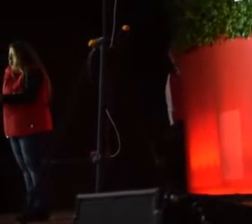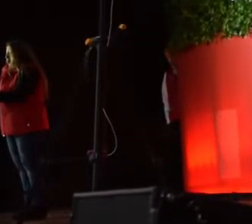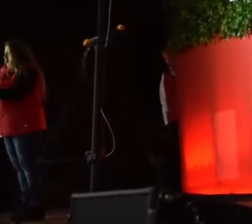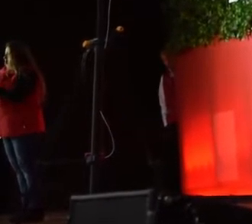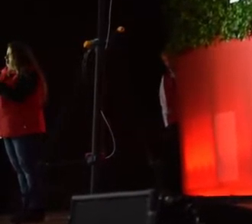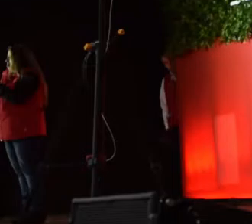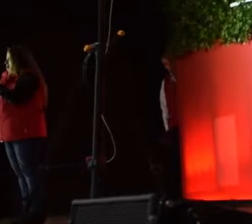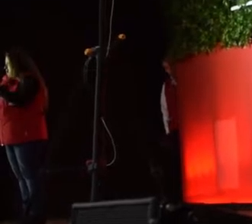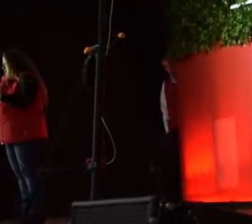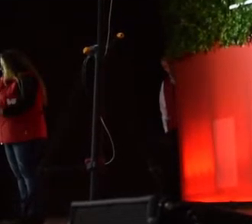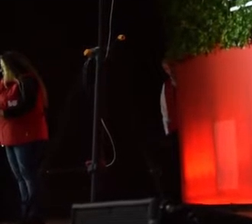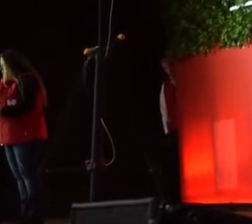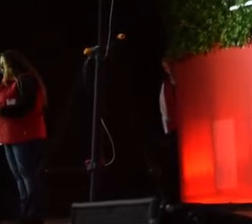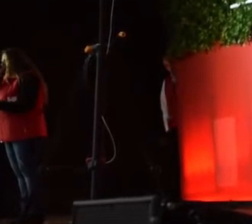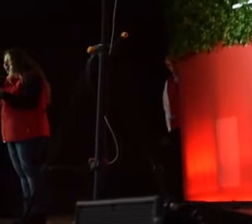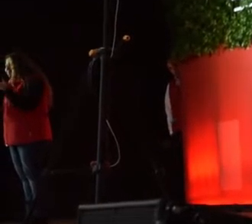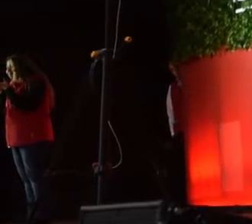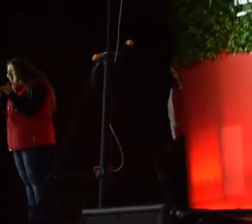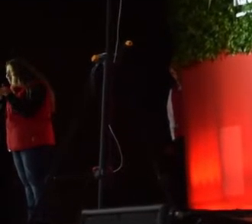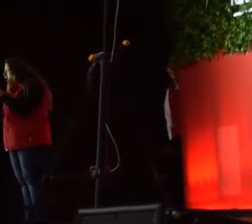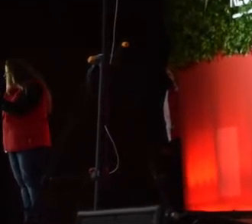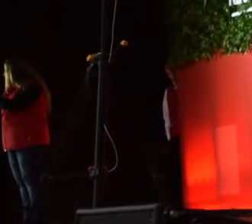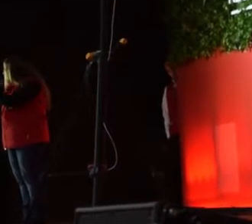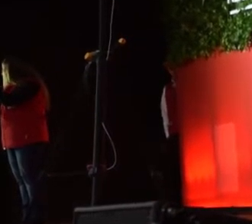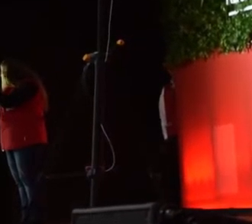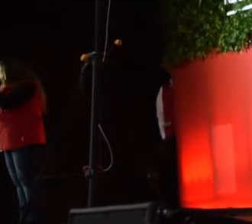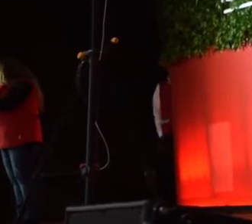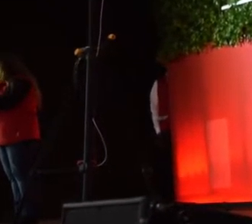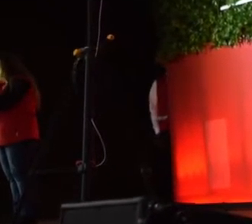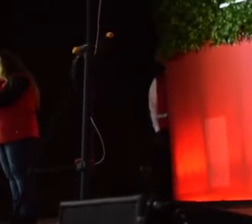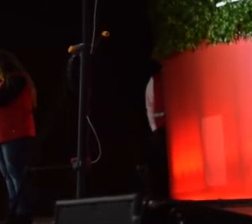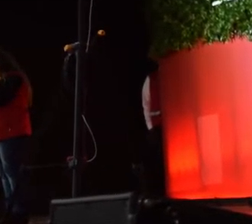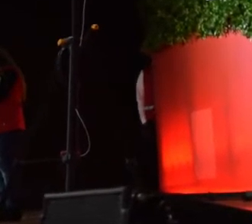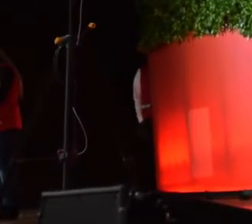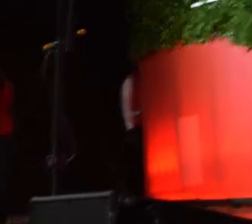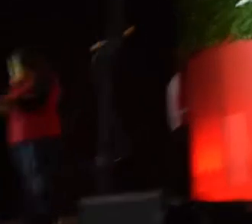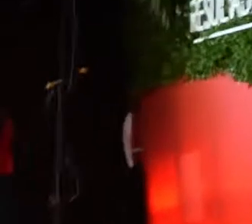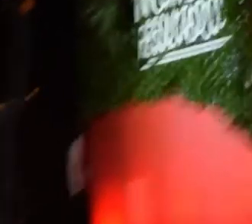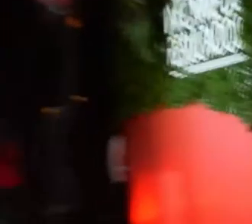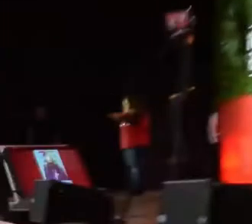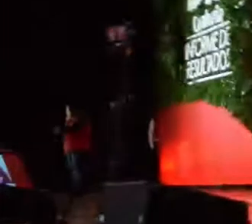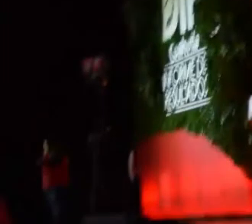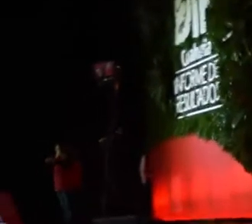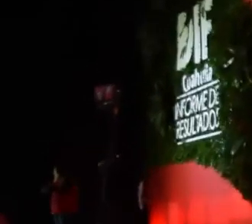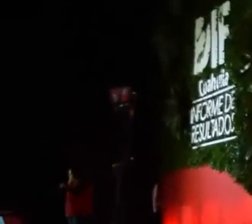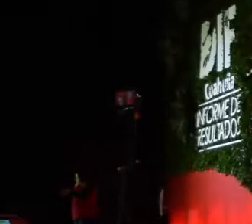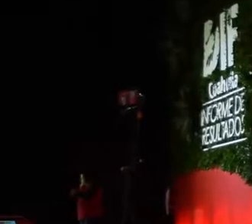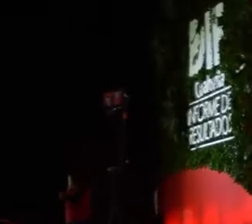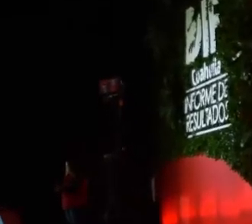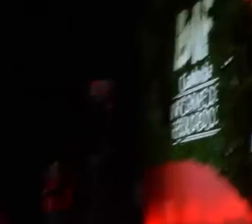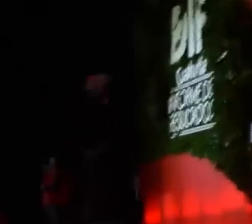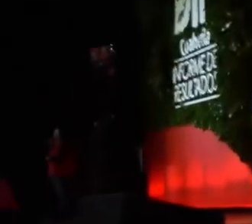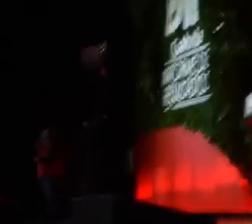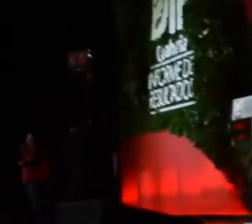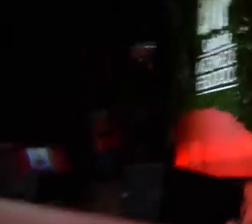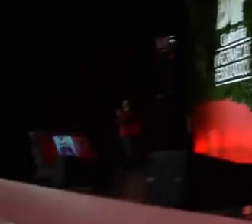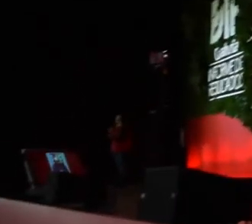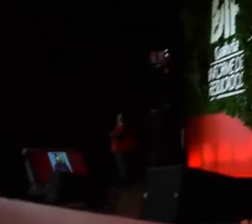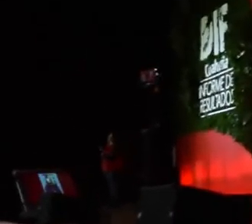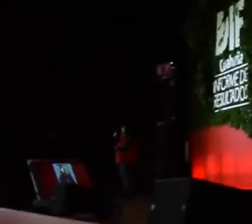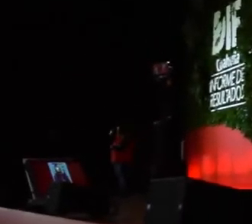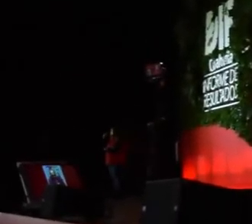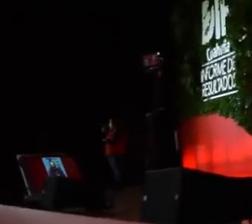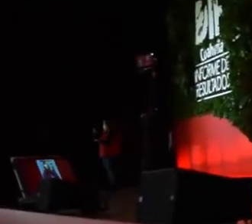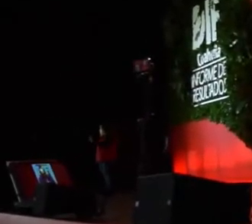humanos, haciendo todo lo que está en manos del gobierno, de los poderes del Estado, de